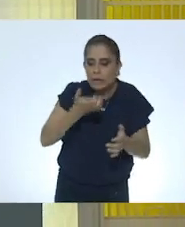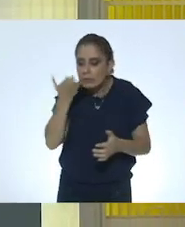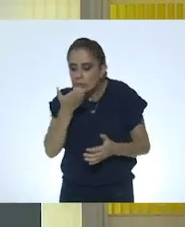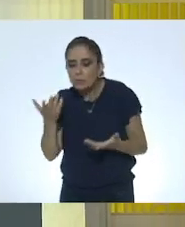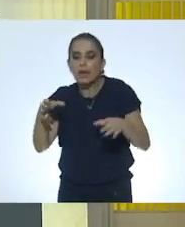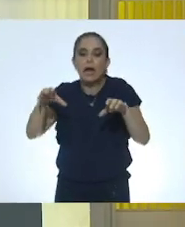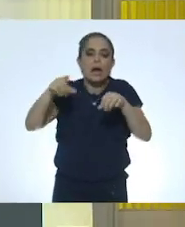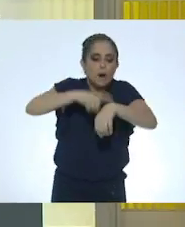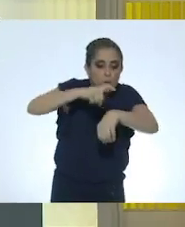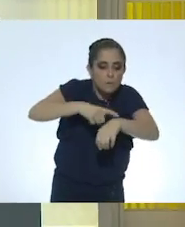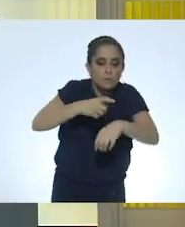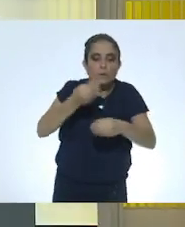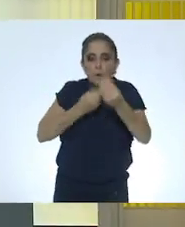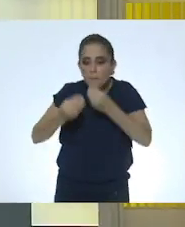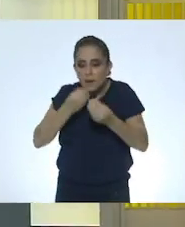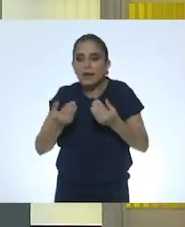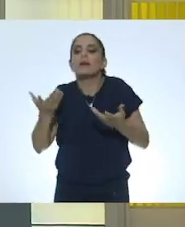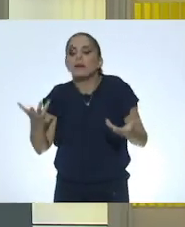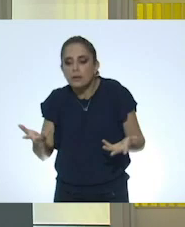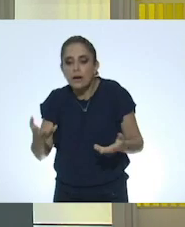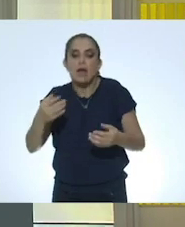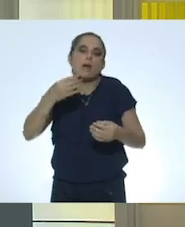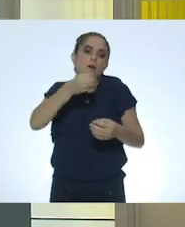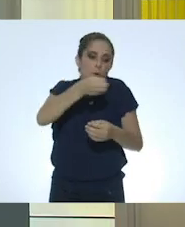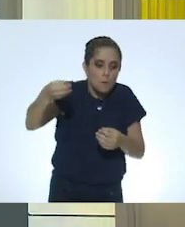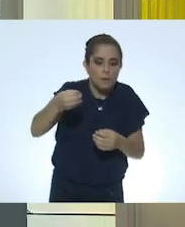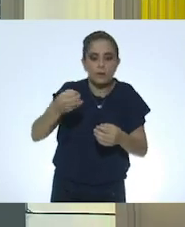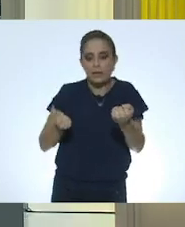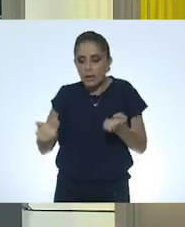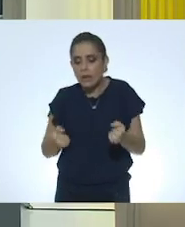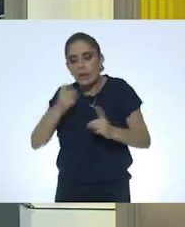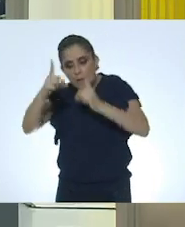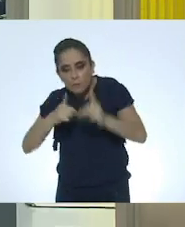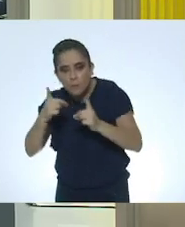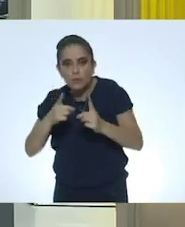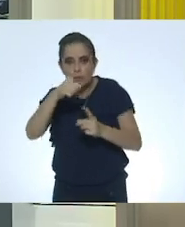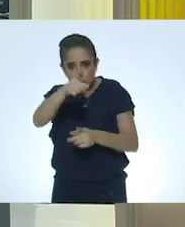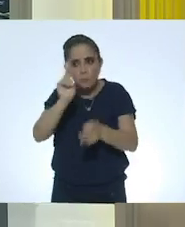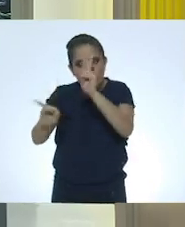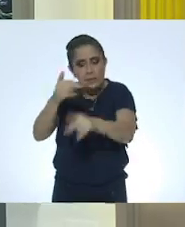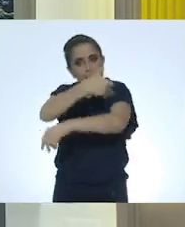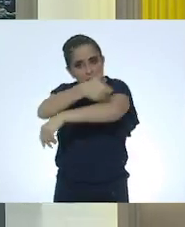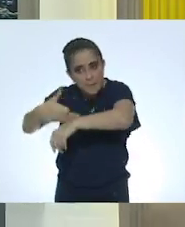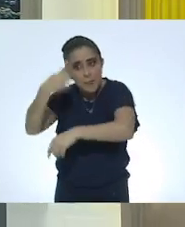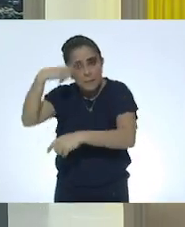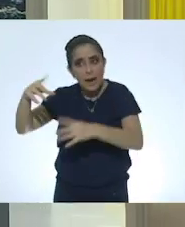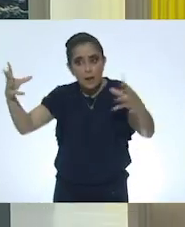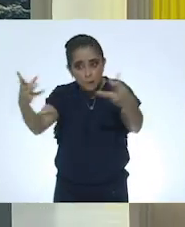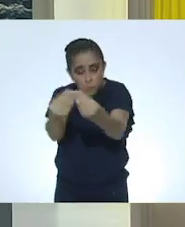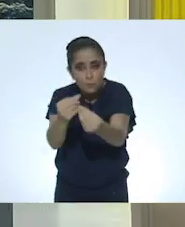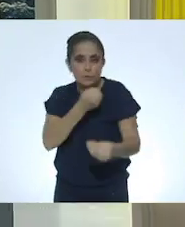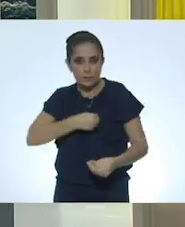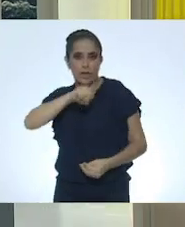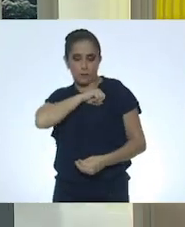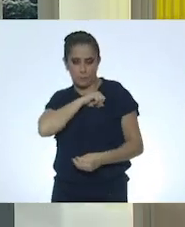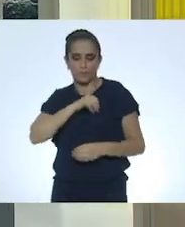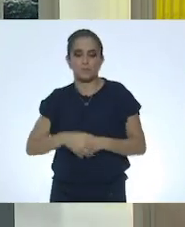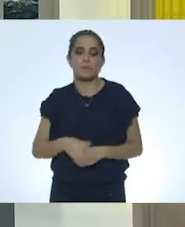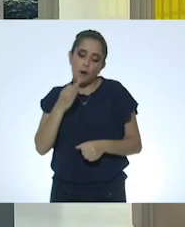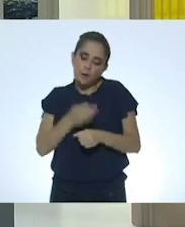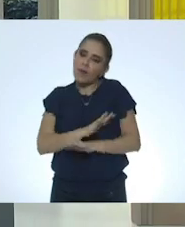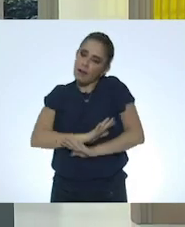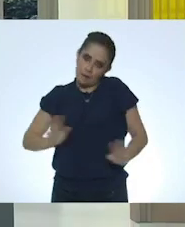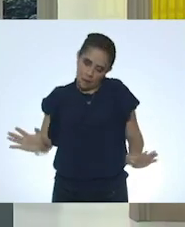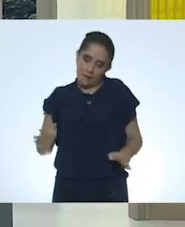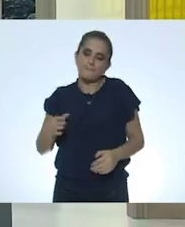Les aseguro que no se van a arrepentir. Hemos llegado al final del programa, pero muy pronto volveremos a encontrarnos.